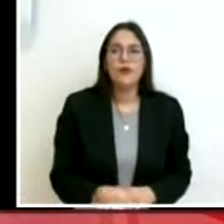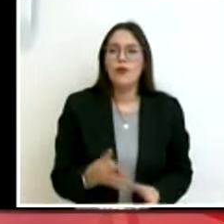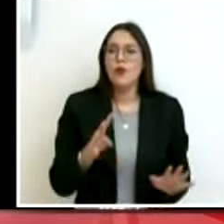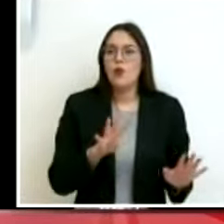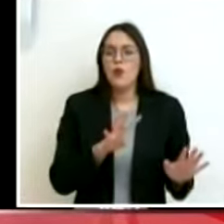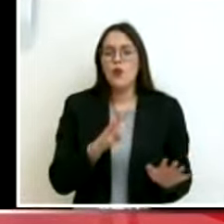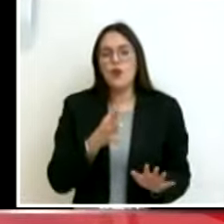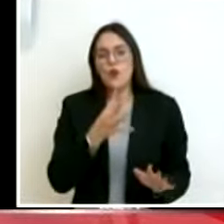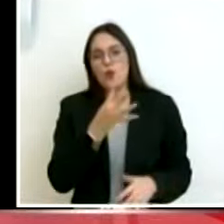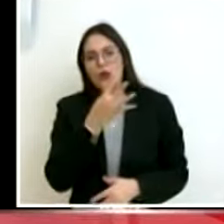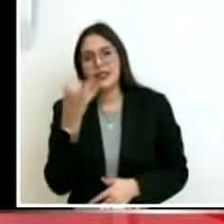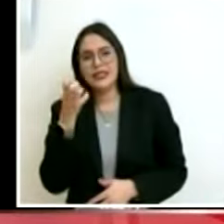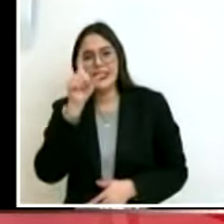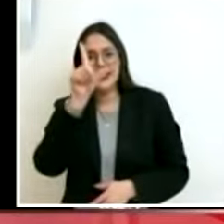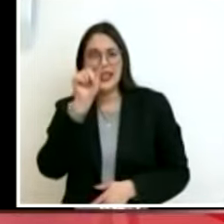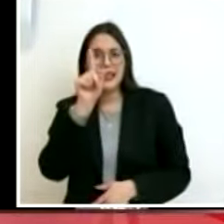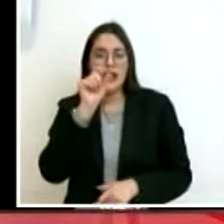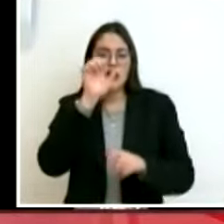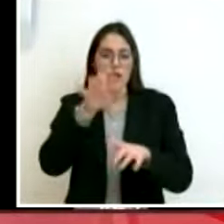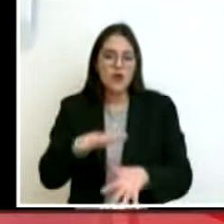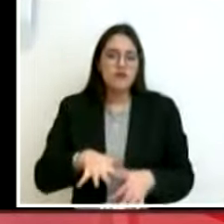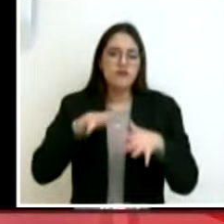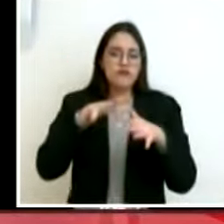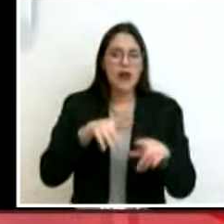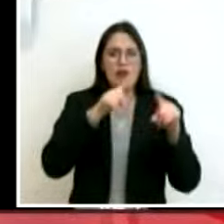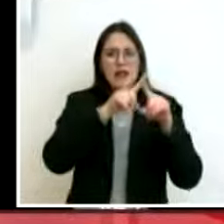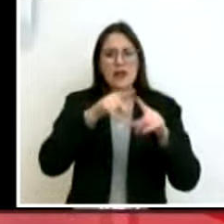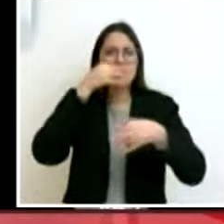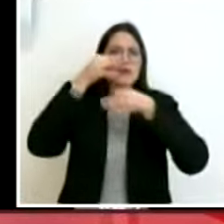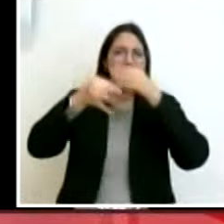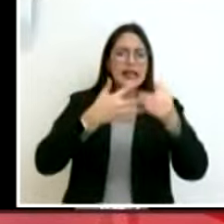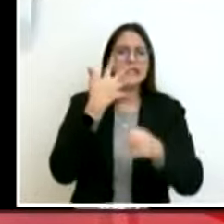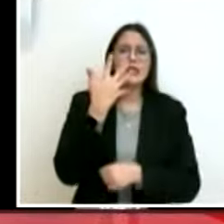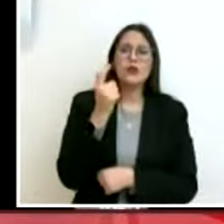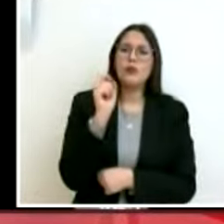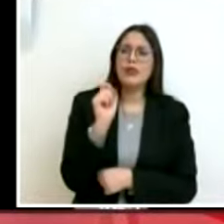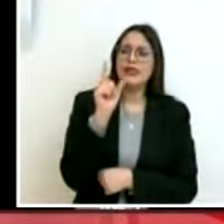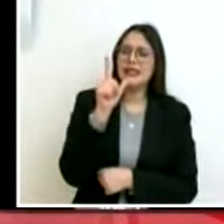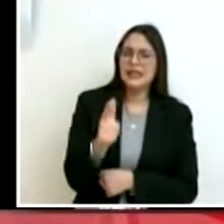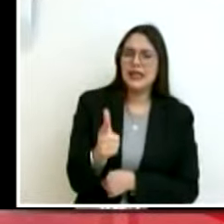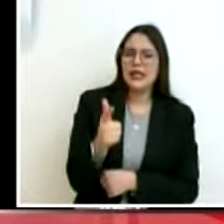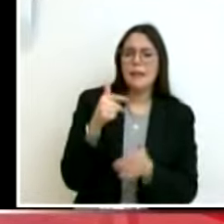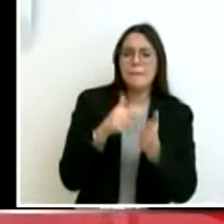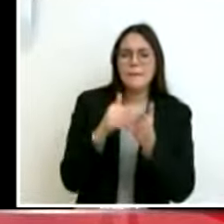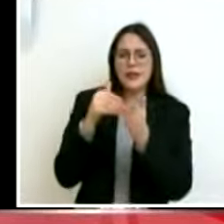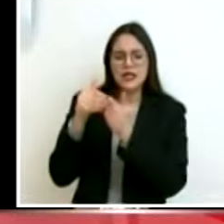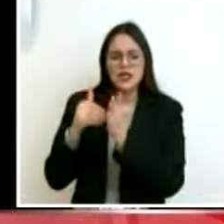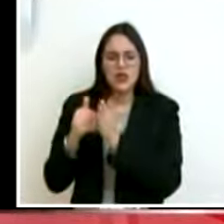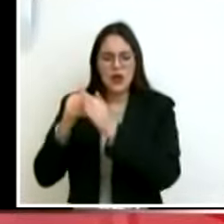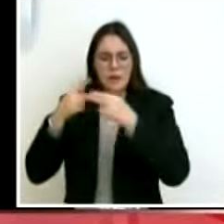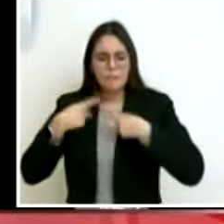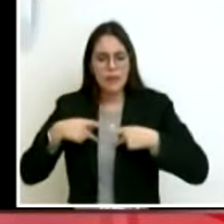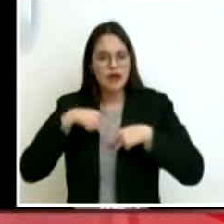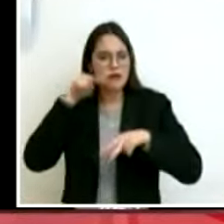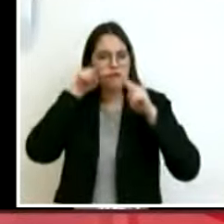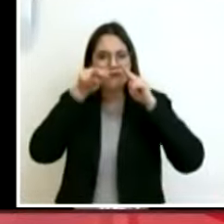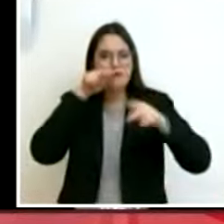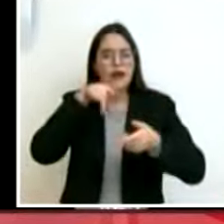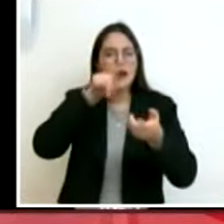470 asambleas, una campaña con un alcance de 5.7 millones de personas a través del canal